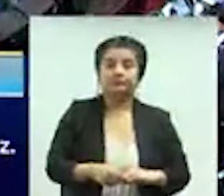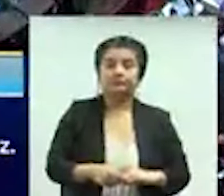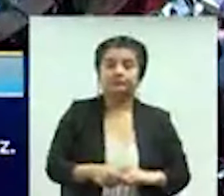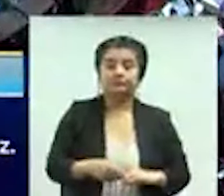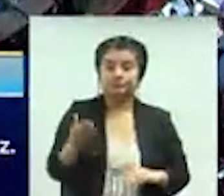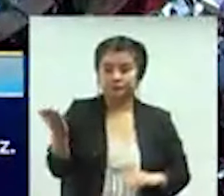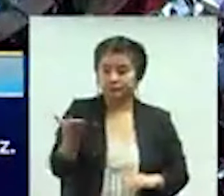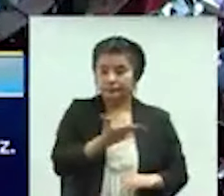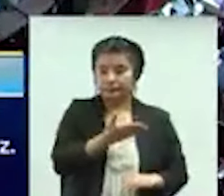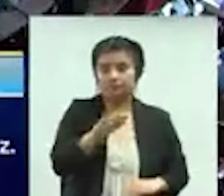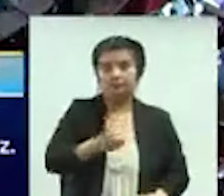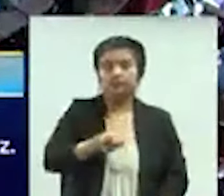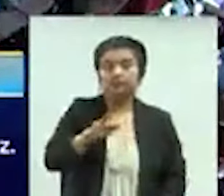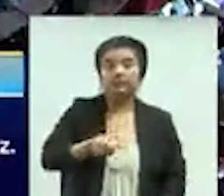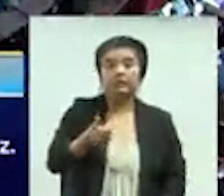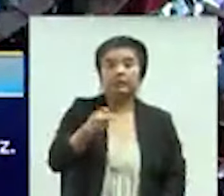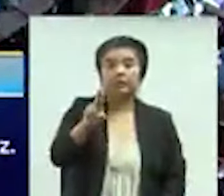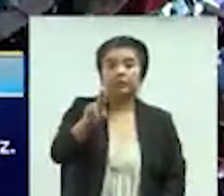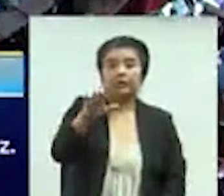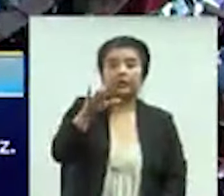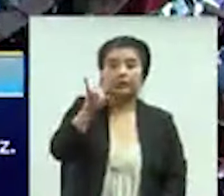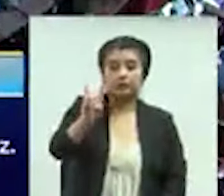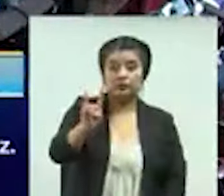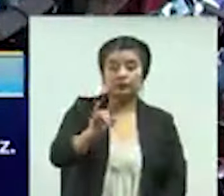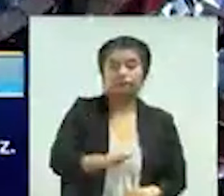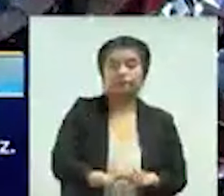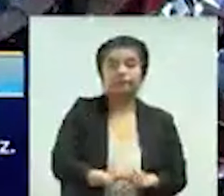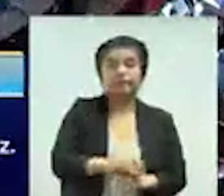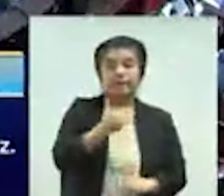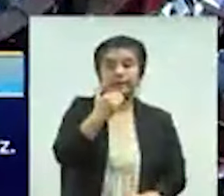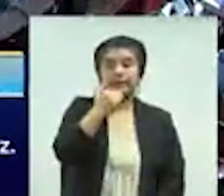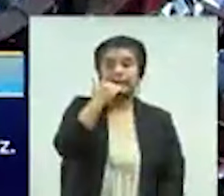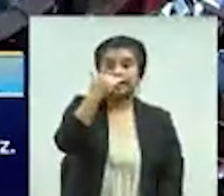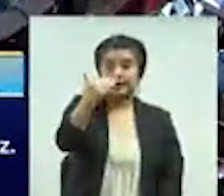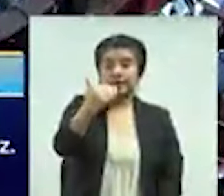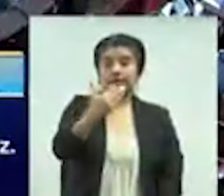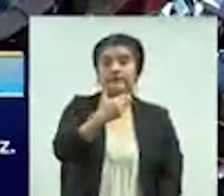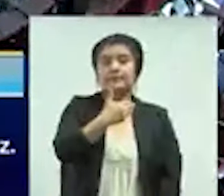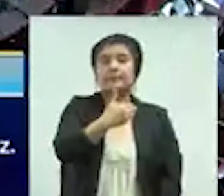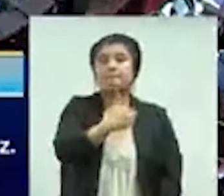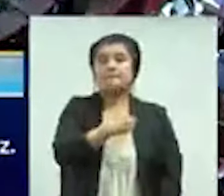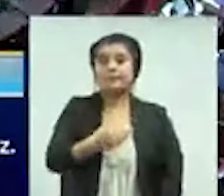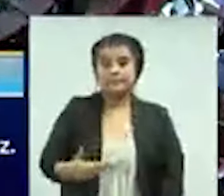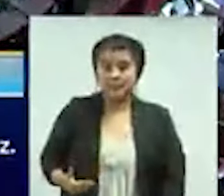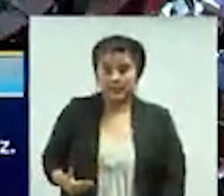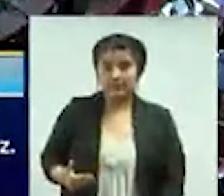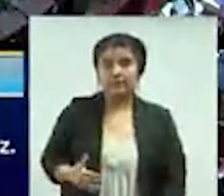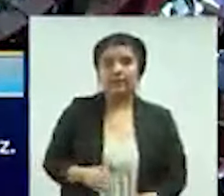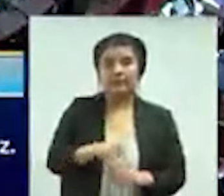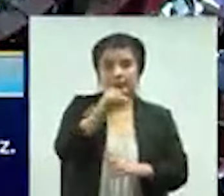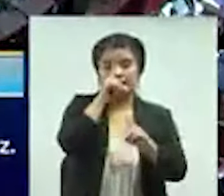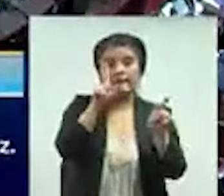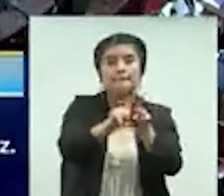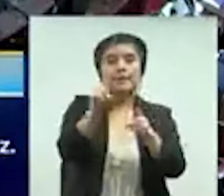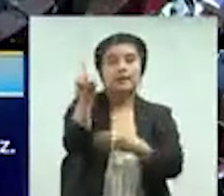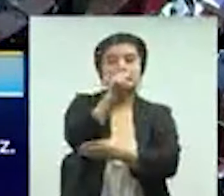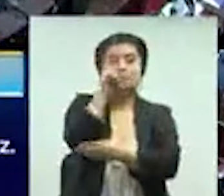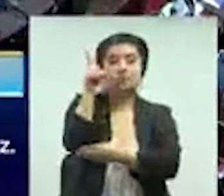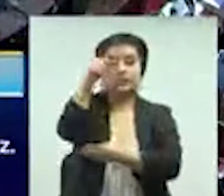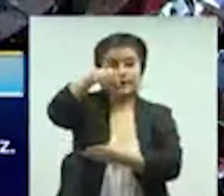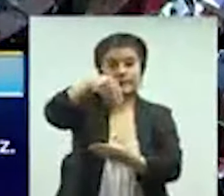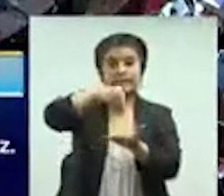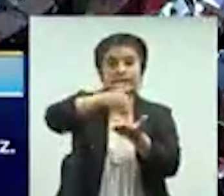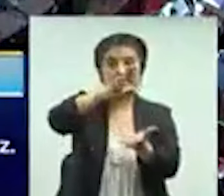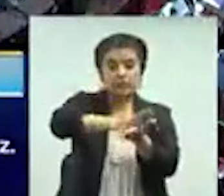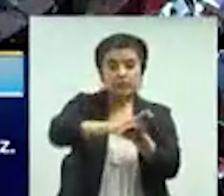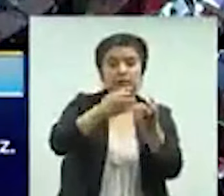Tiene la palabra el diputado Álvaro Arzú, por el orden. Gracias, presidente. Compañeros, disculpen que insiste, pero es importante esta interpelación que